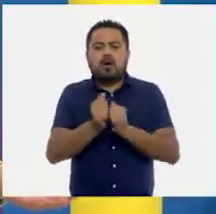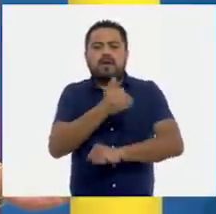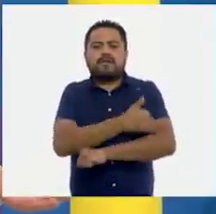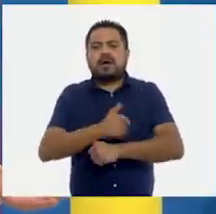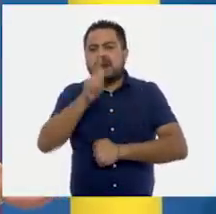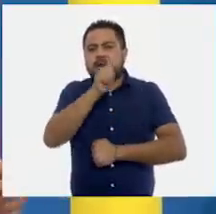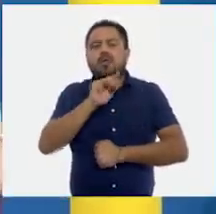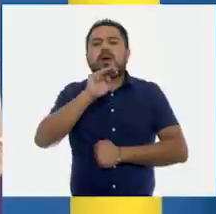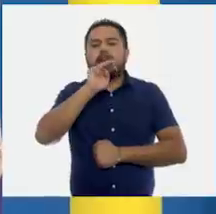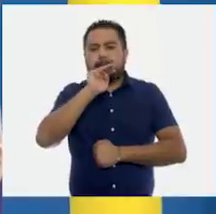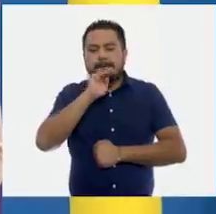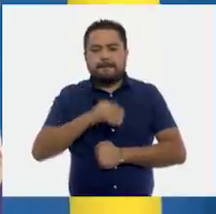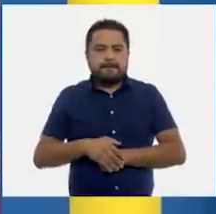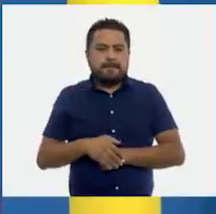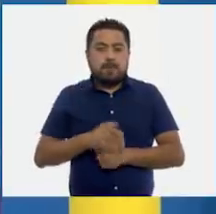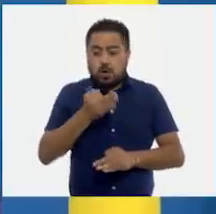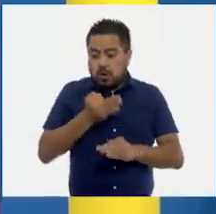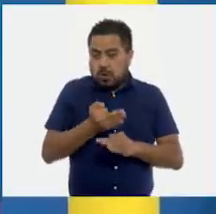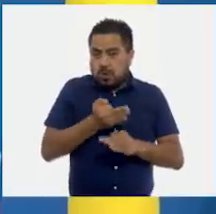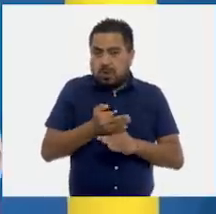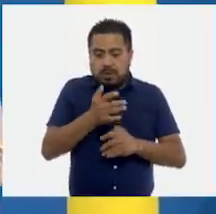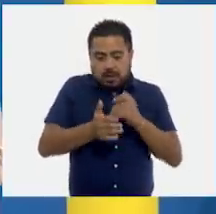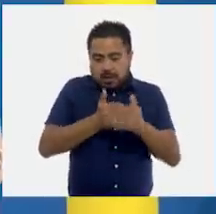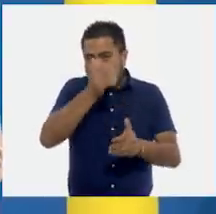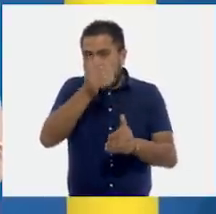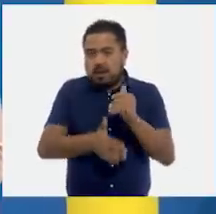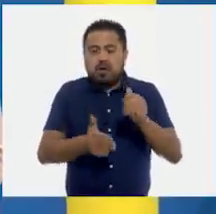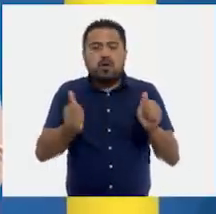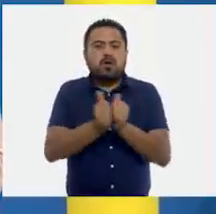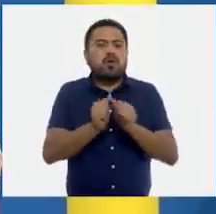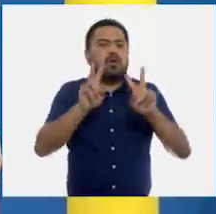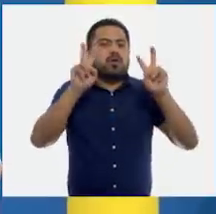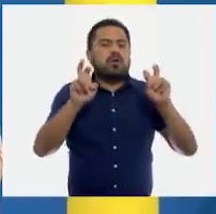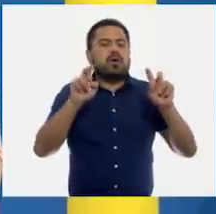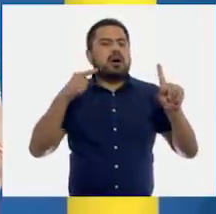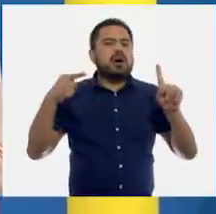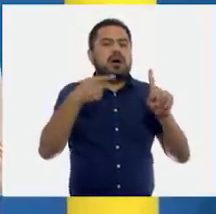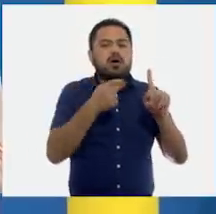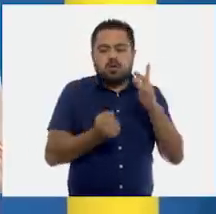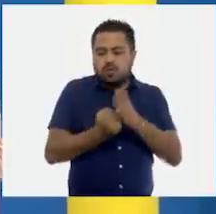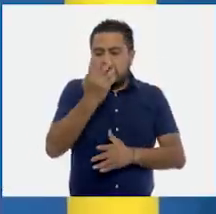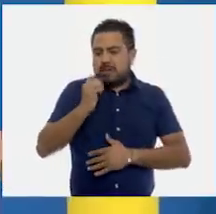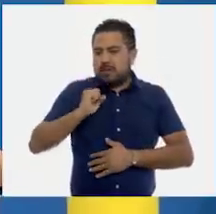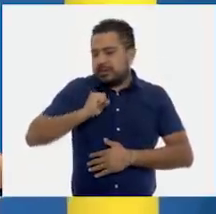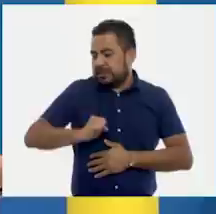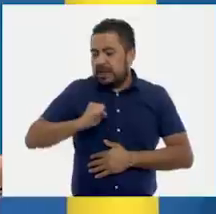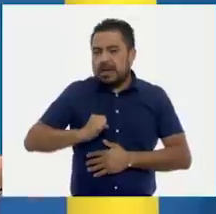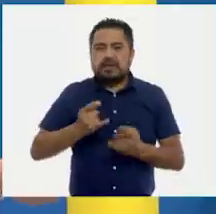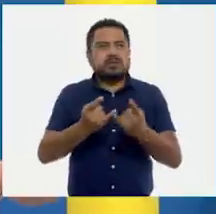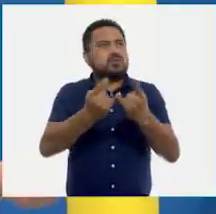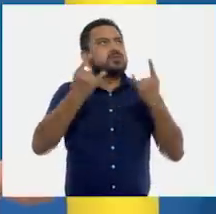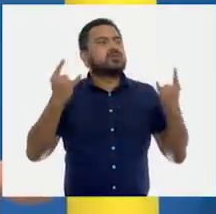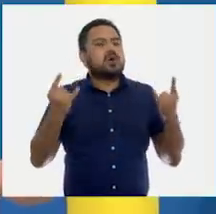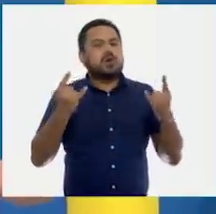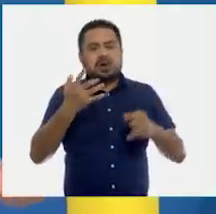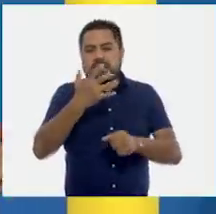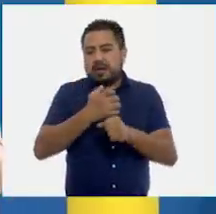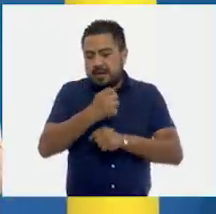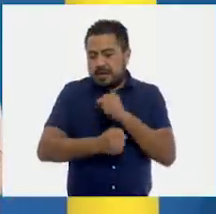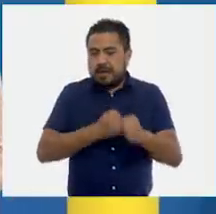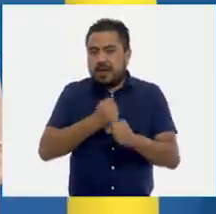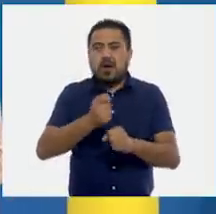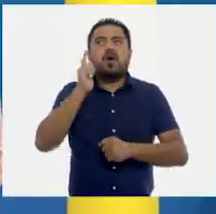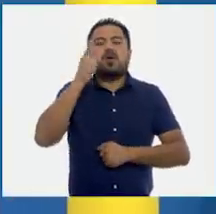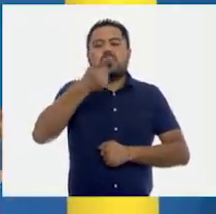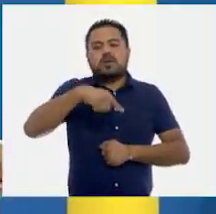tu lengua materna. Por hoy, hemos terminado con Rumbo a un nuevo siglo. Historia, 5º grado.